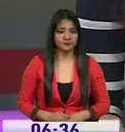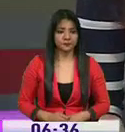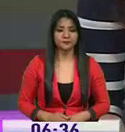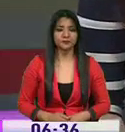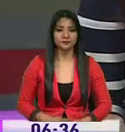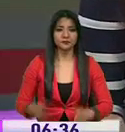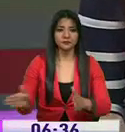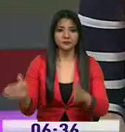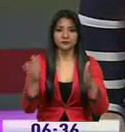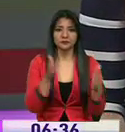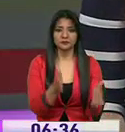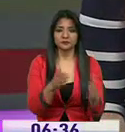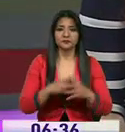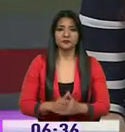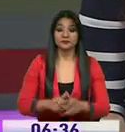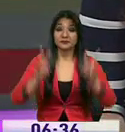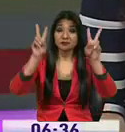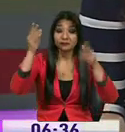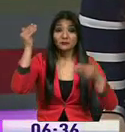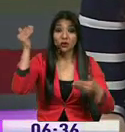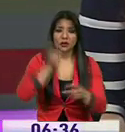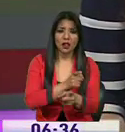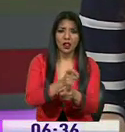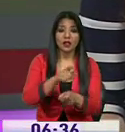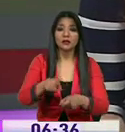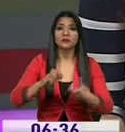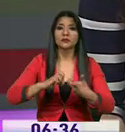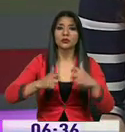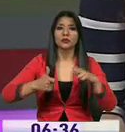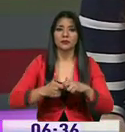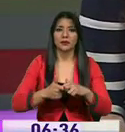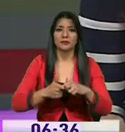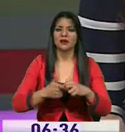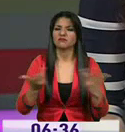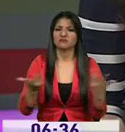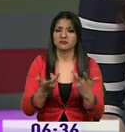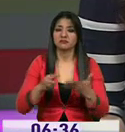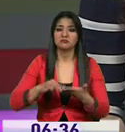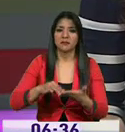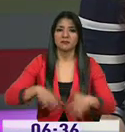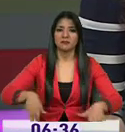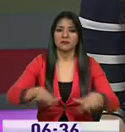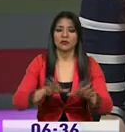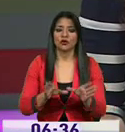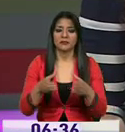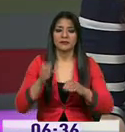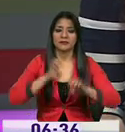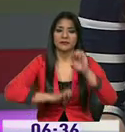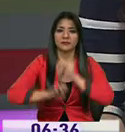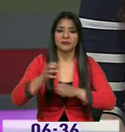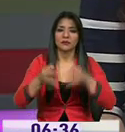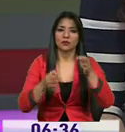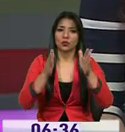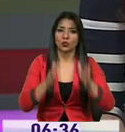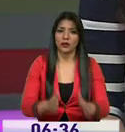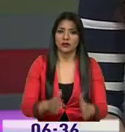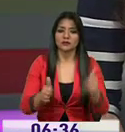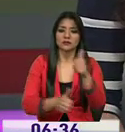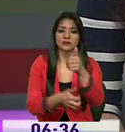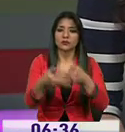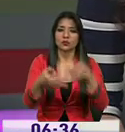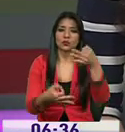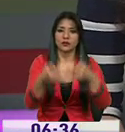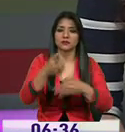las presiones políticas son algunos de los inconvenientes que tendrán que enfrentar los miembros del Comité Evaluador de los Jueces y Conjueces de la Corte Nacional